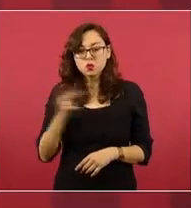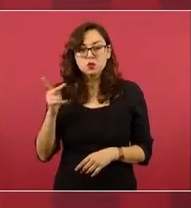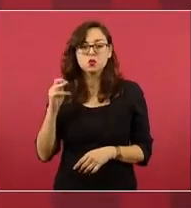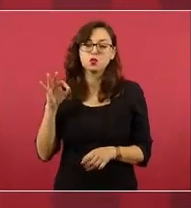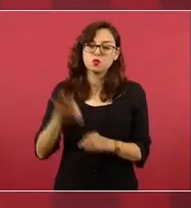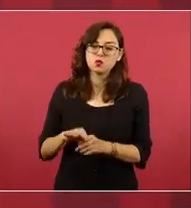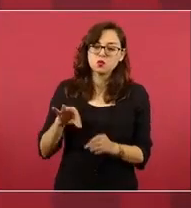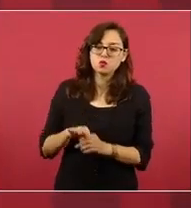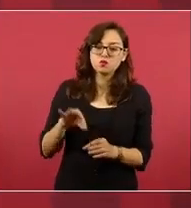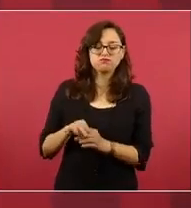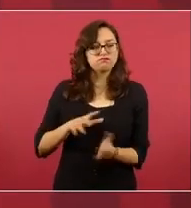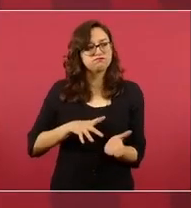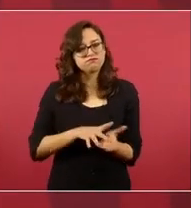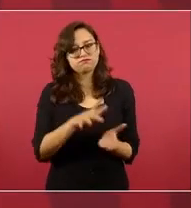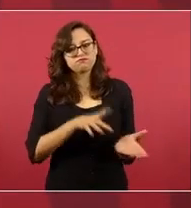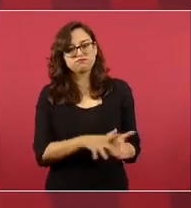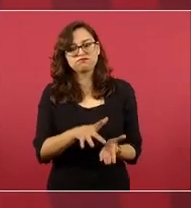fue un ejemplo,